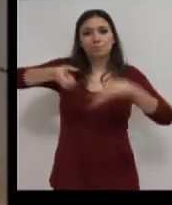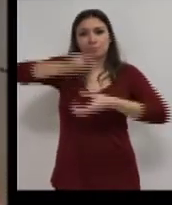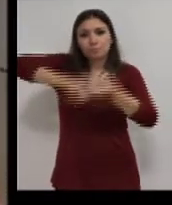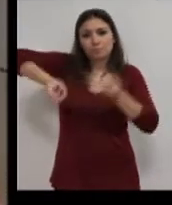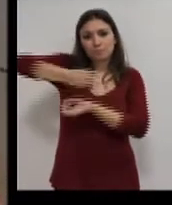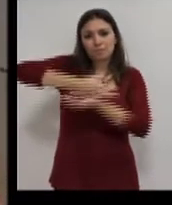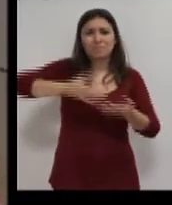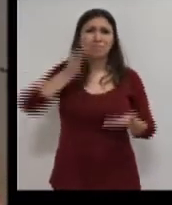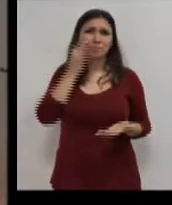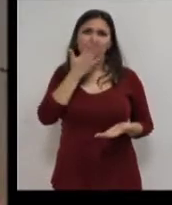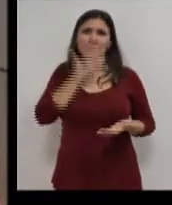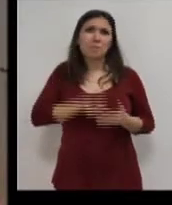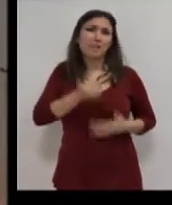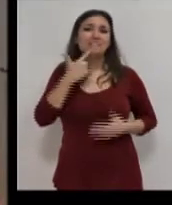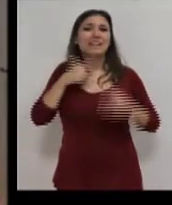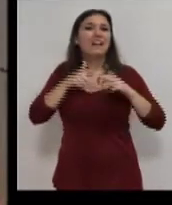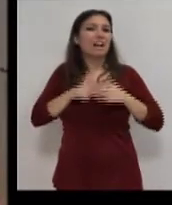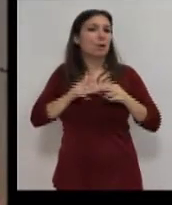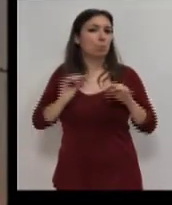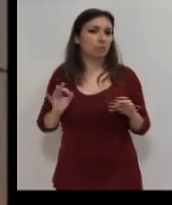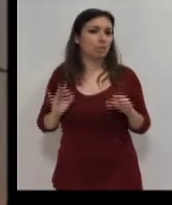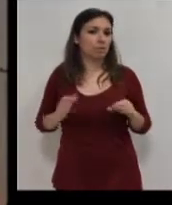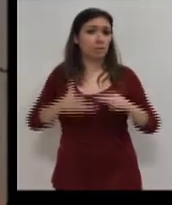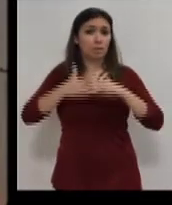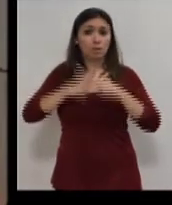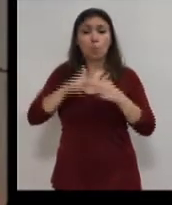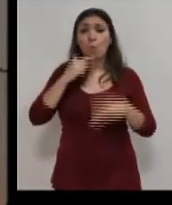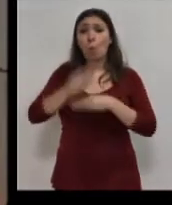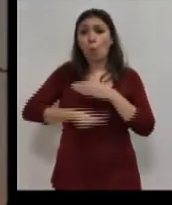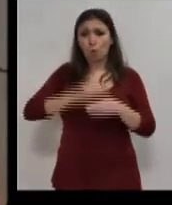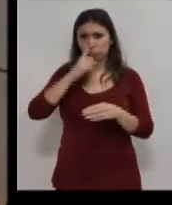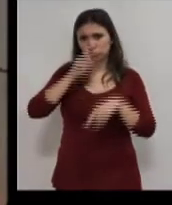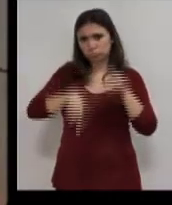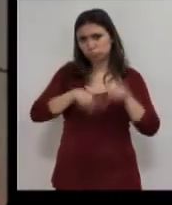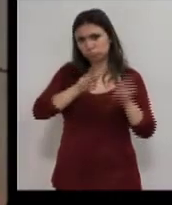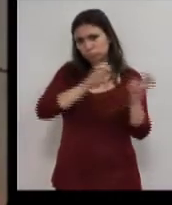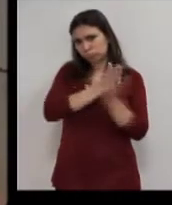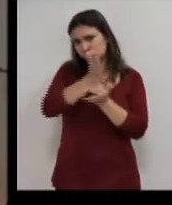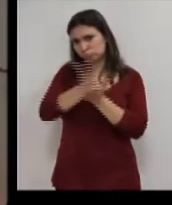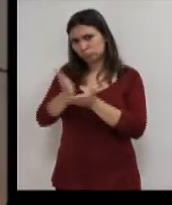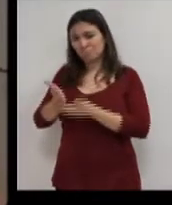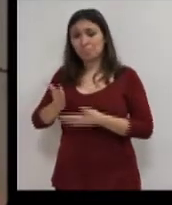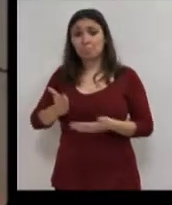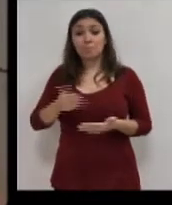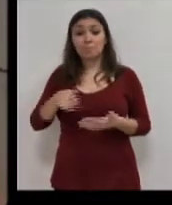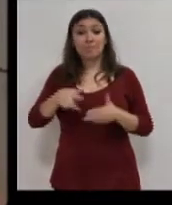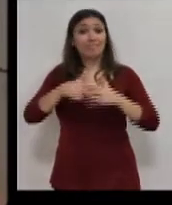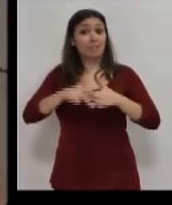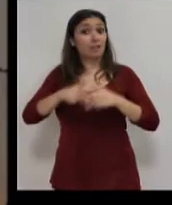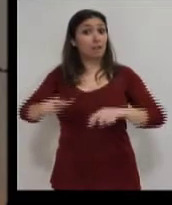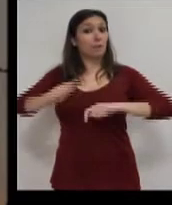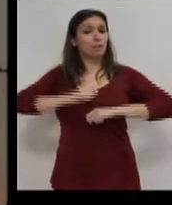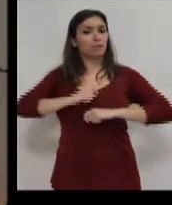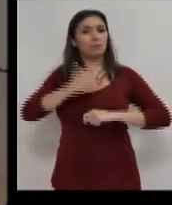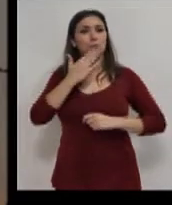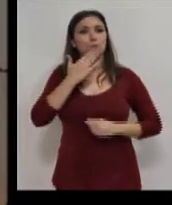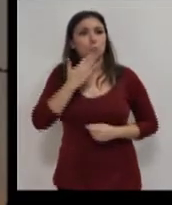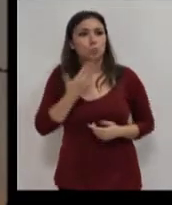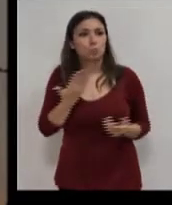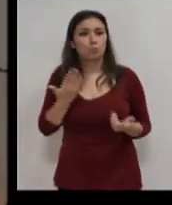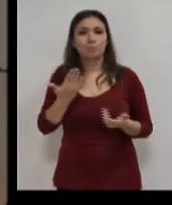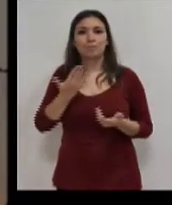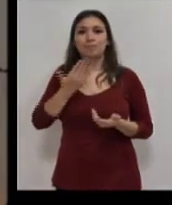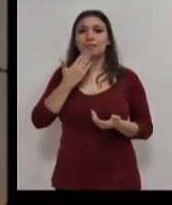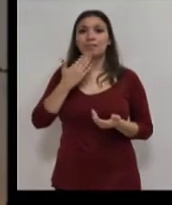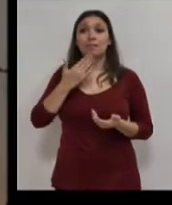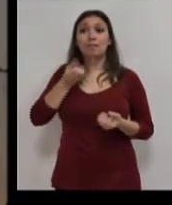plataformas de intercambio de información. Bueno, fundamentalmente son herramientas. Y estas herramientas las podemos utilizar para muchas cosas. Creo que